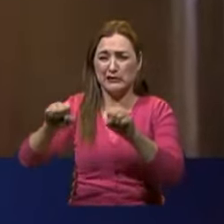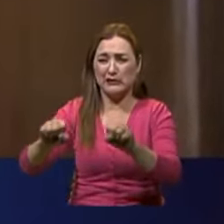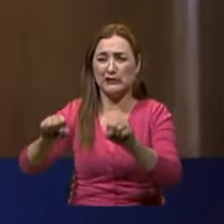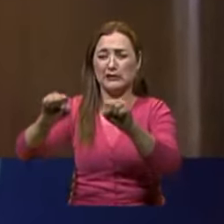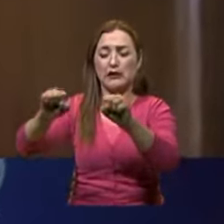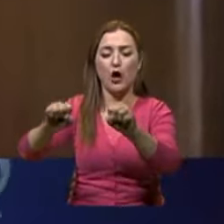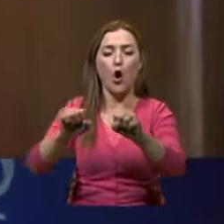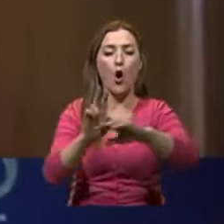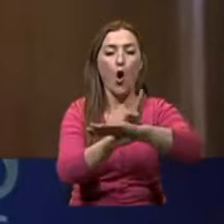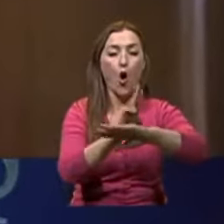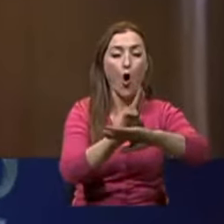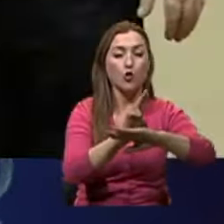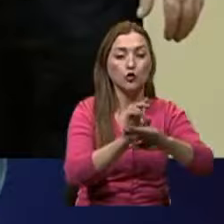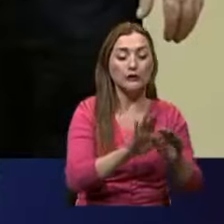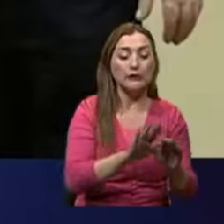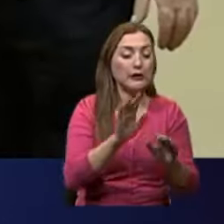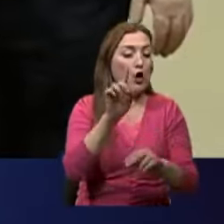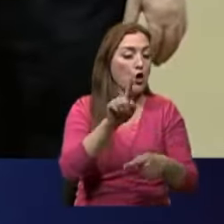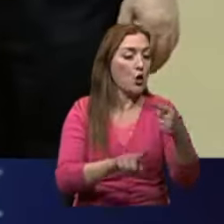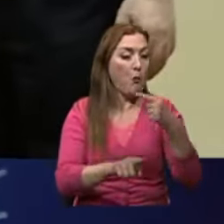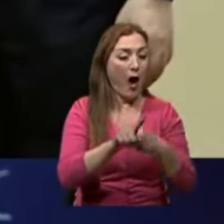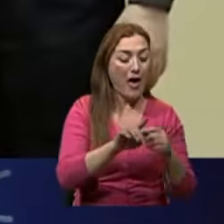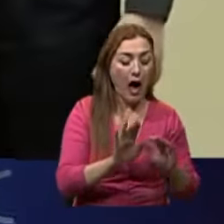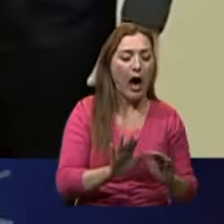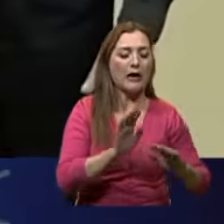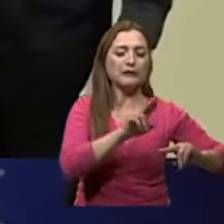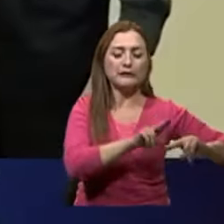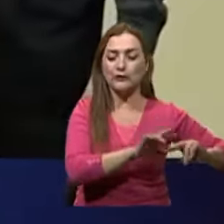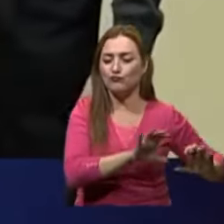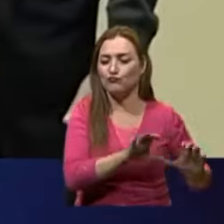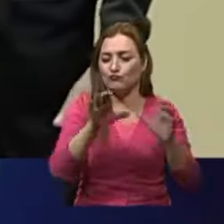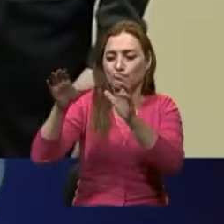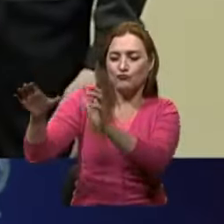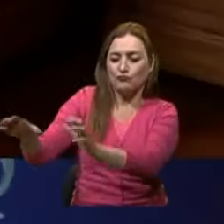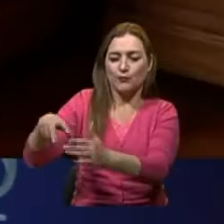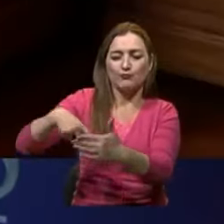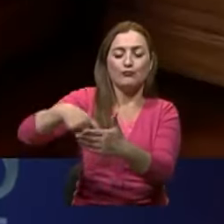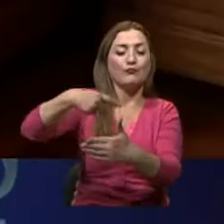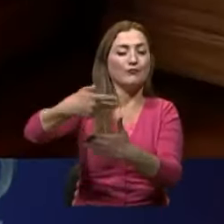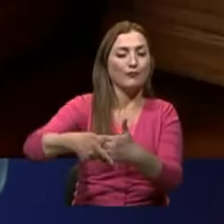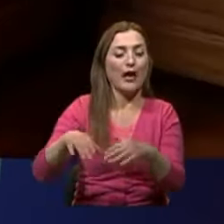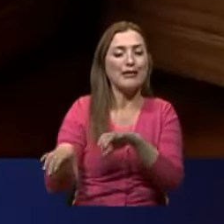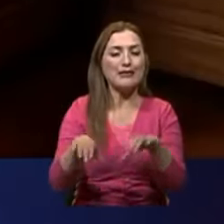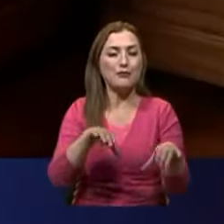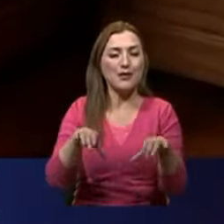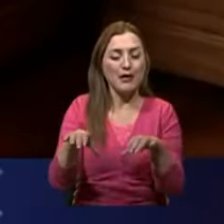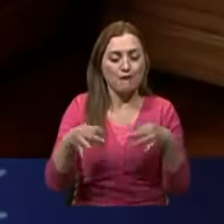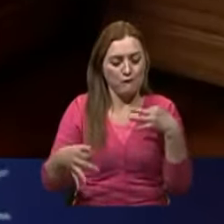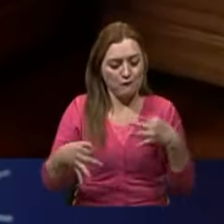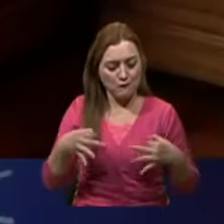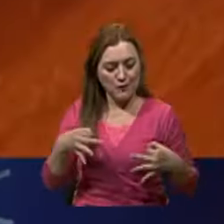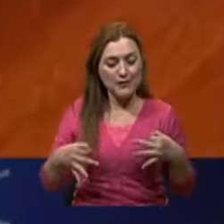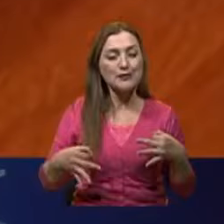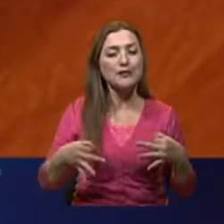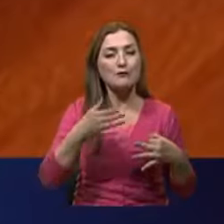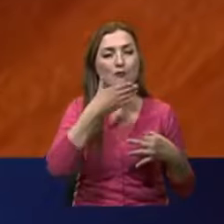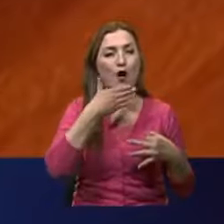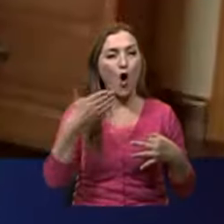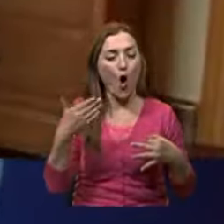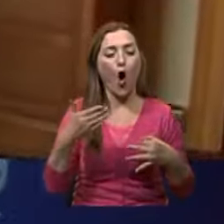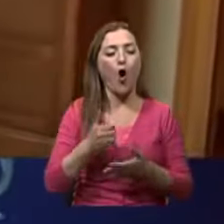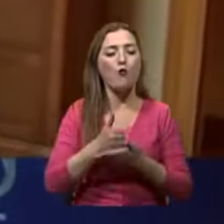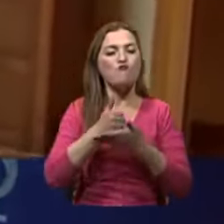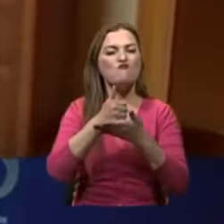recogidos para evitar tropiezos. Realiza actividad física adaptada. Cuando te levantes de una silla o de una cama, debes